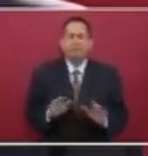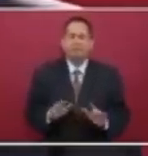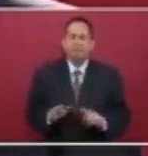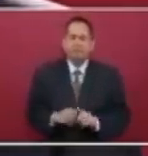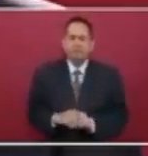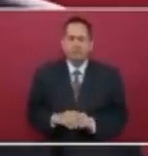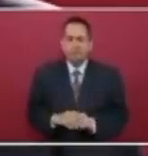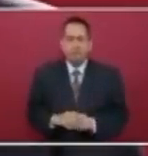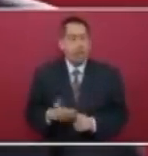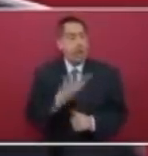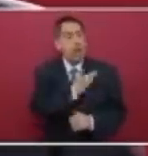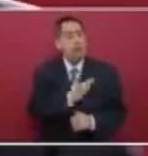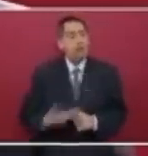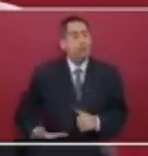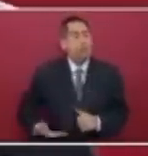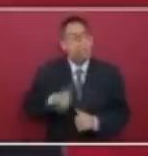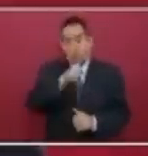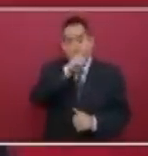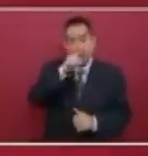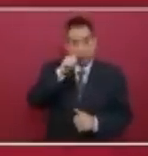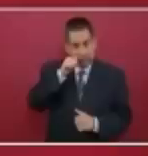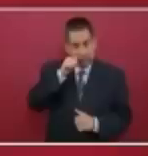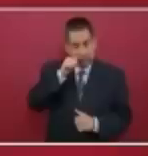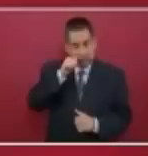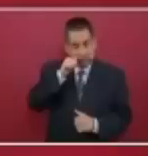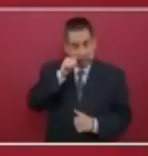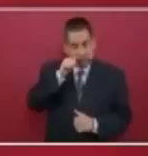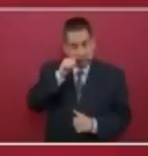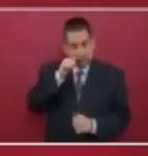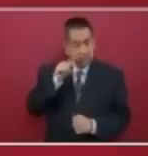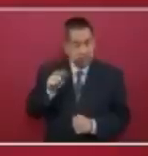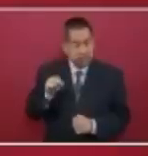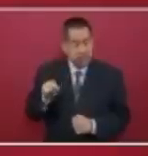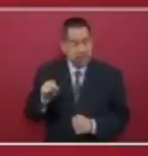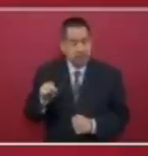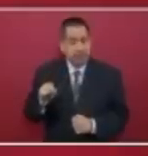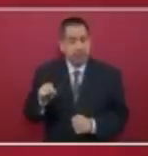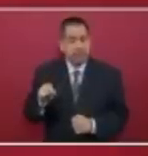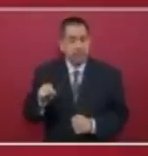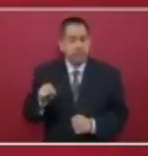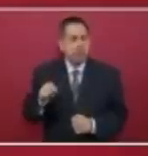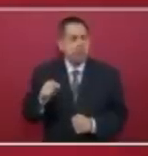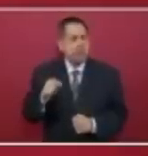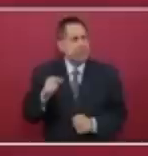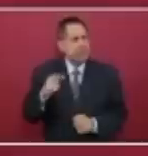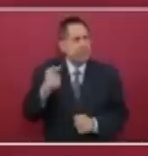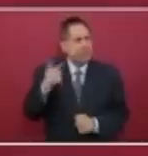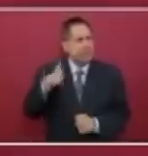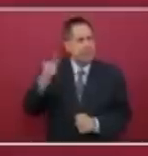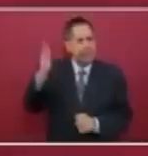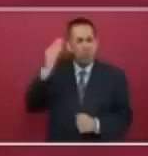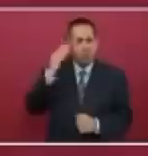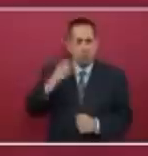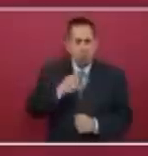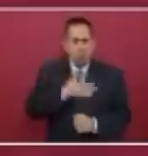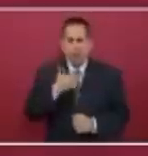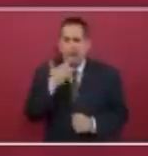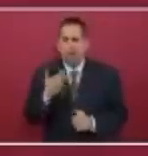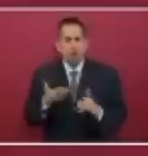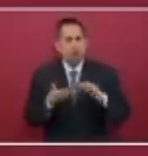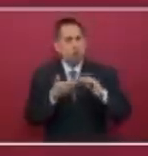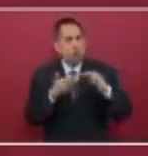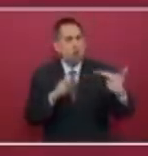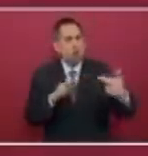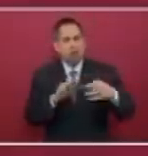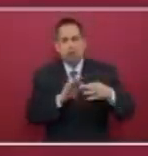el presidente juárez tuvo una muy buena relación